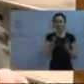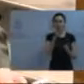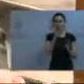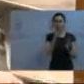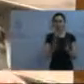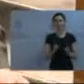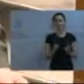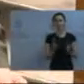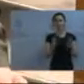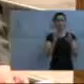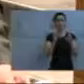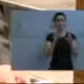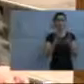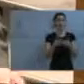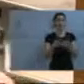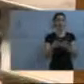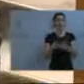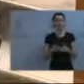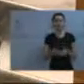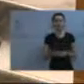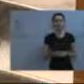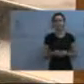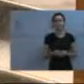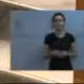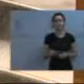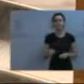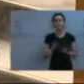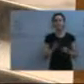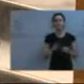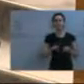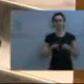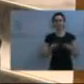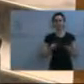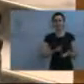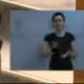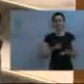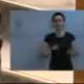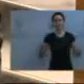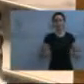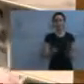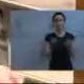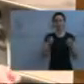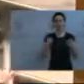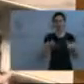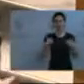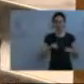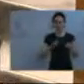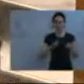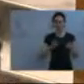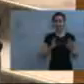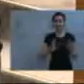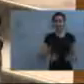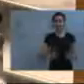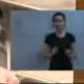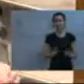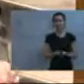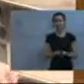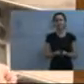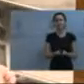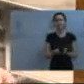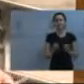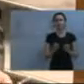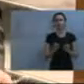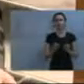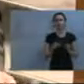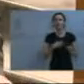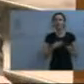determinados equipos. Por parte del Principado se han realizado algunas actuaciones en esta materia, como la simplificación